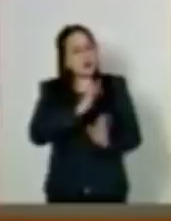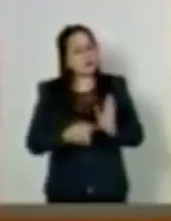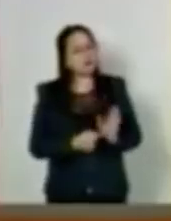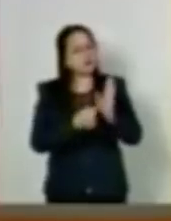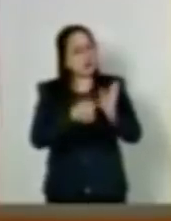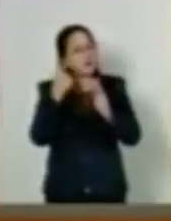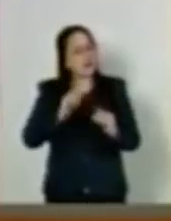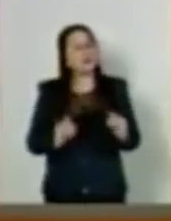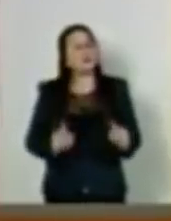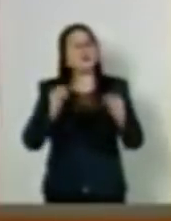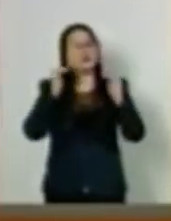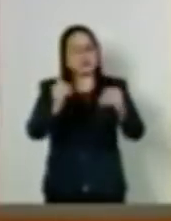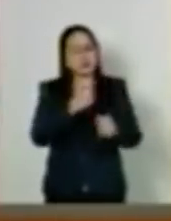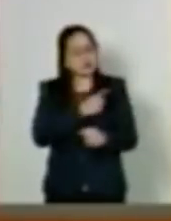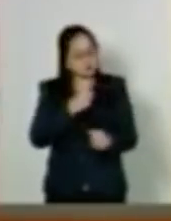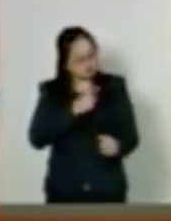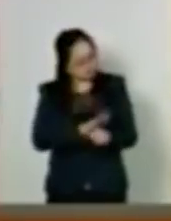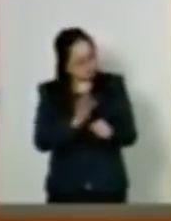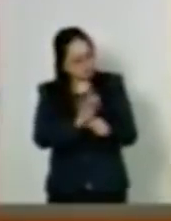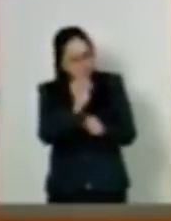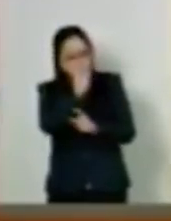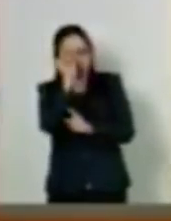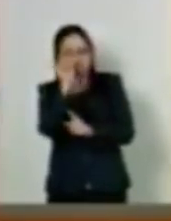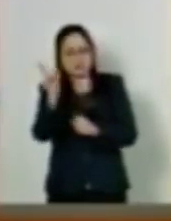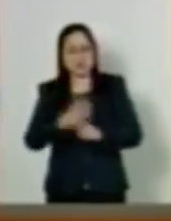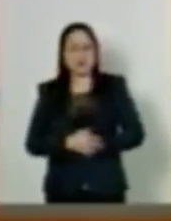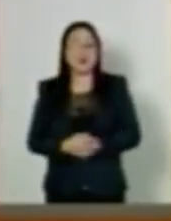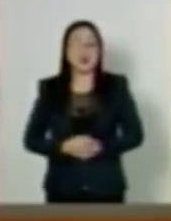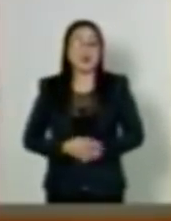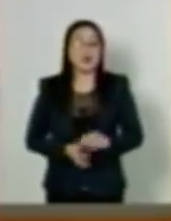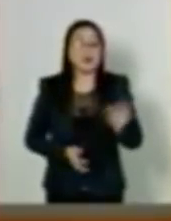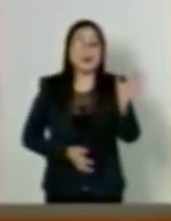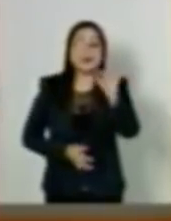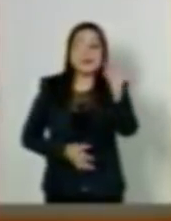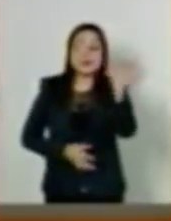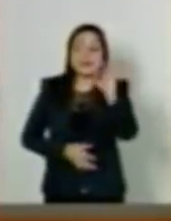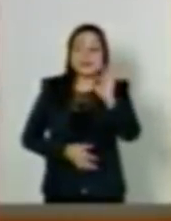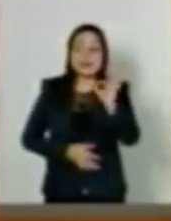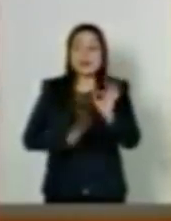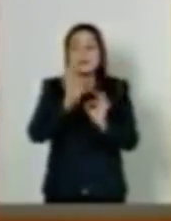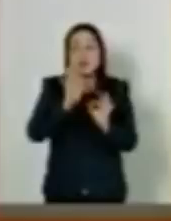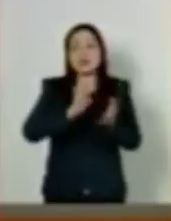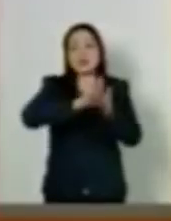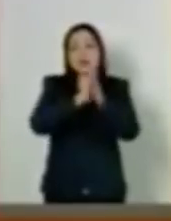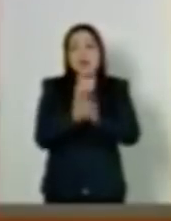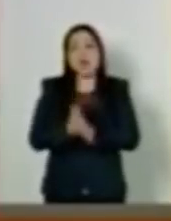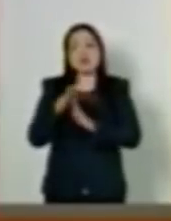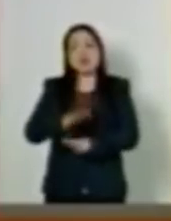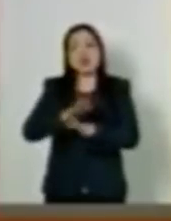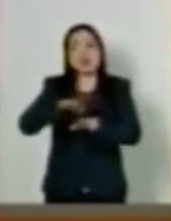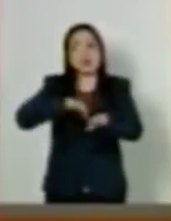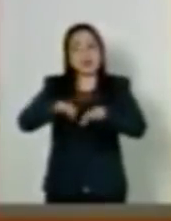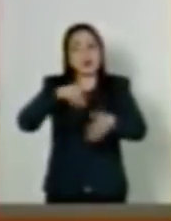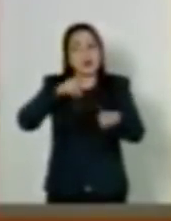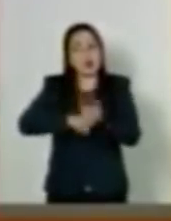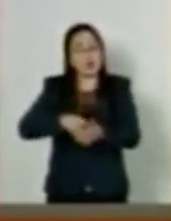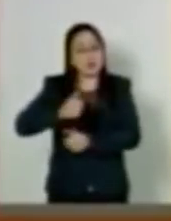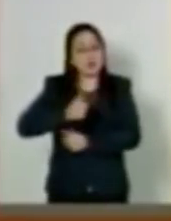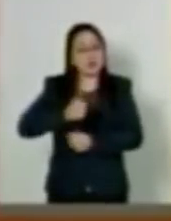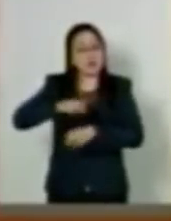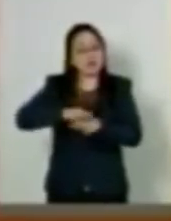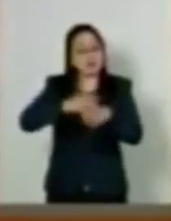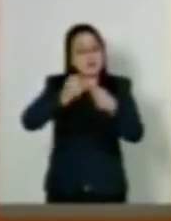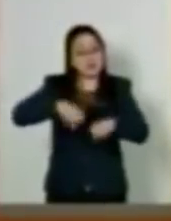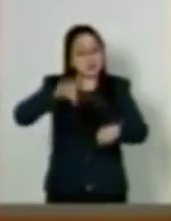policíacas al nivel que corresponde. Se pudiera pretender normalizar la labor de las Fuerzas Armadas en la seguridad